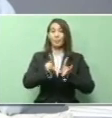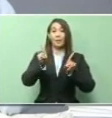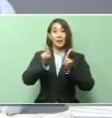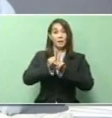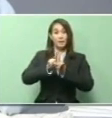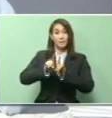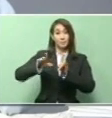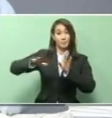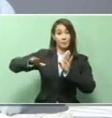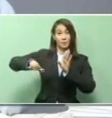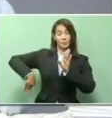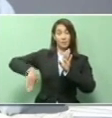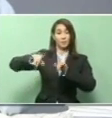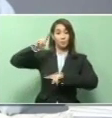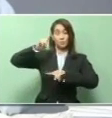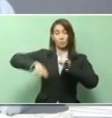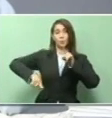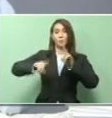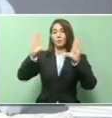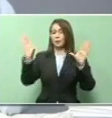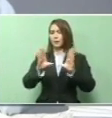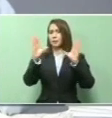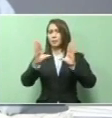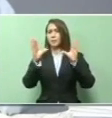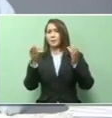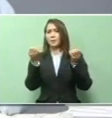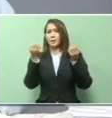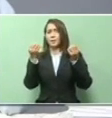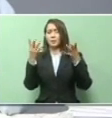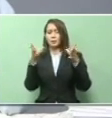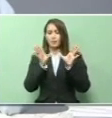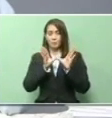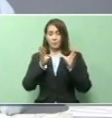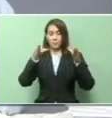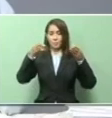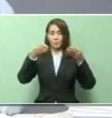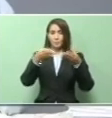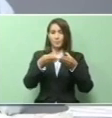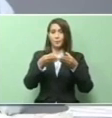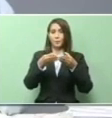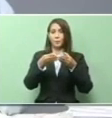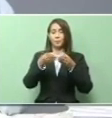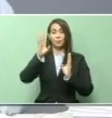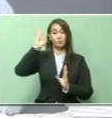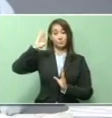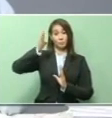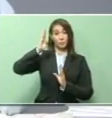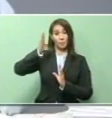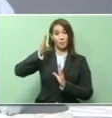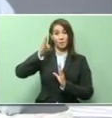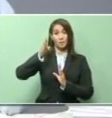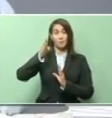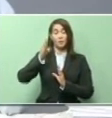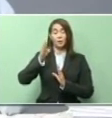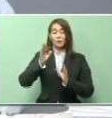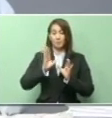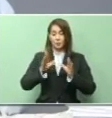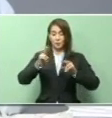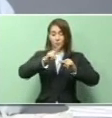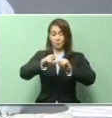eventos multitudinarios de toda índole en espacios como centros de convenciones,